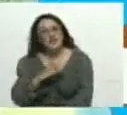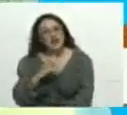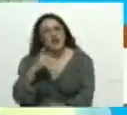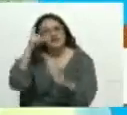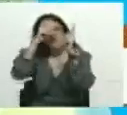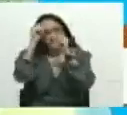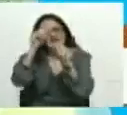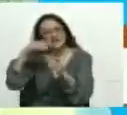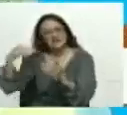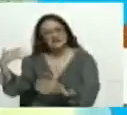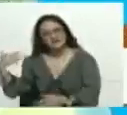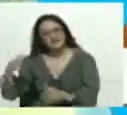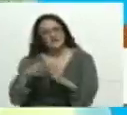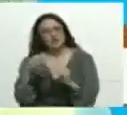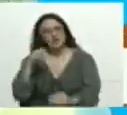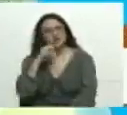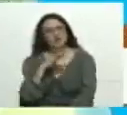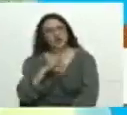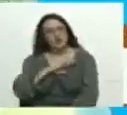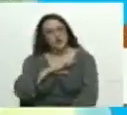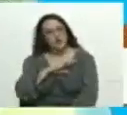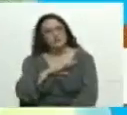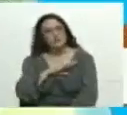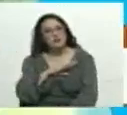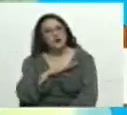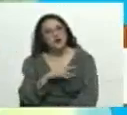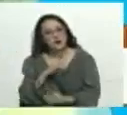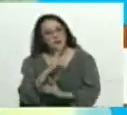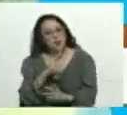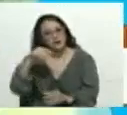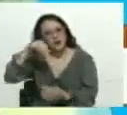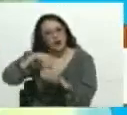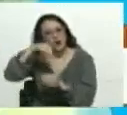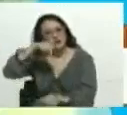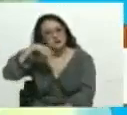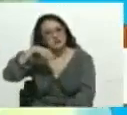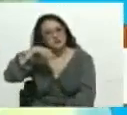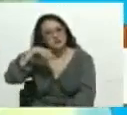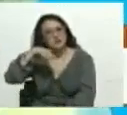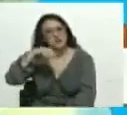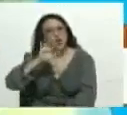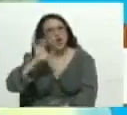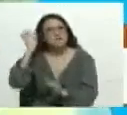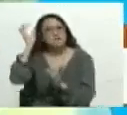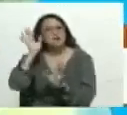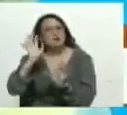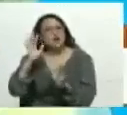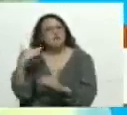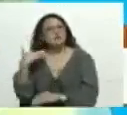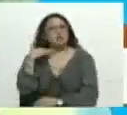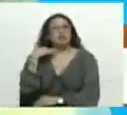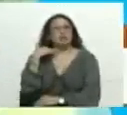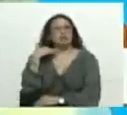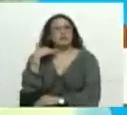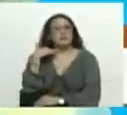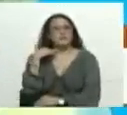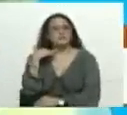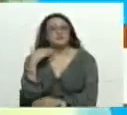el Che y digo toda esa historia nuestra americana porque la respuesta está aquí o inventamos o erramos si nos desplazamos